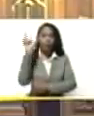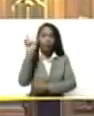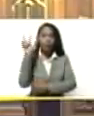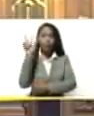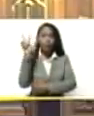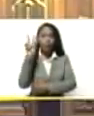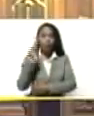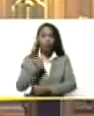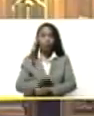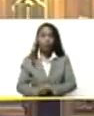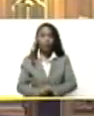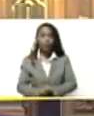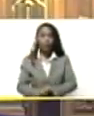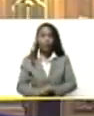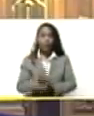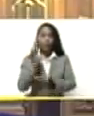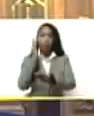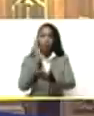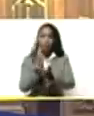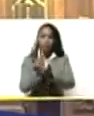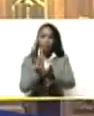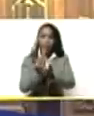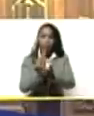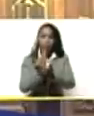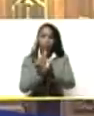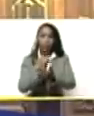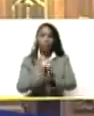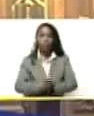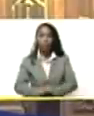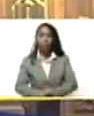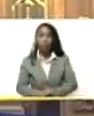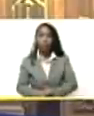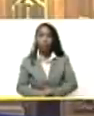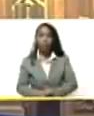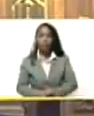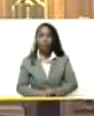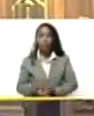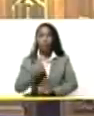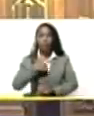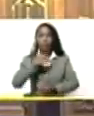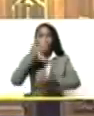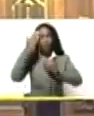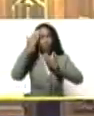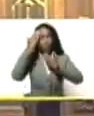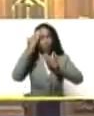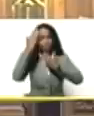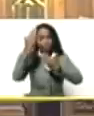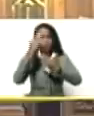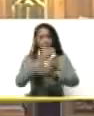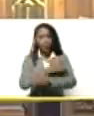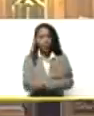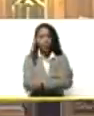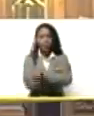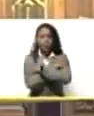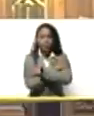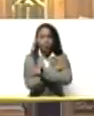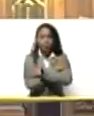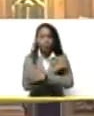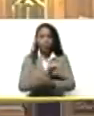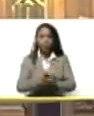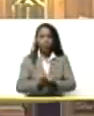cargos públicos de esas características se postuló y fue elegido por esta asamblea